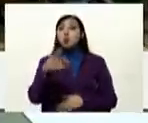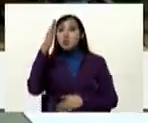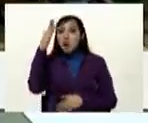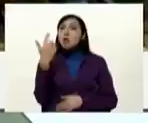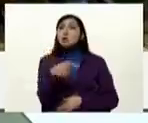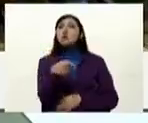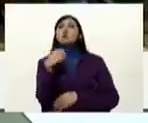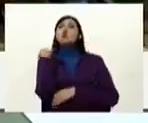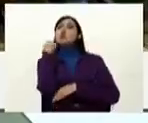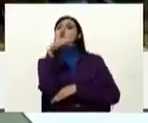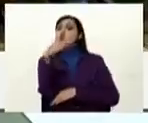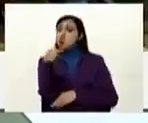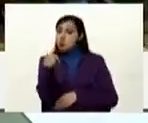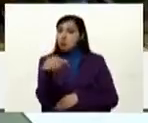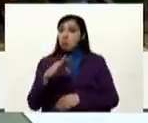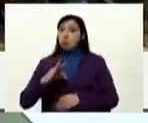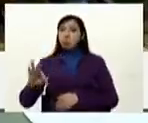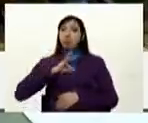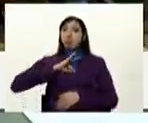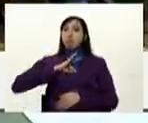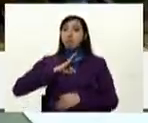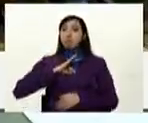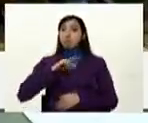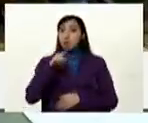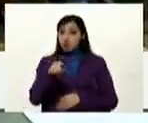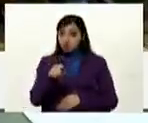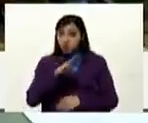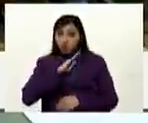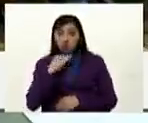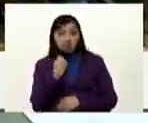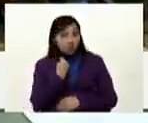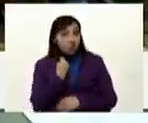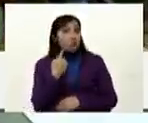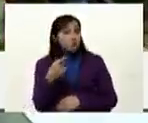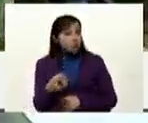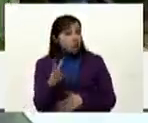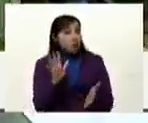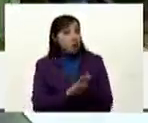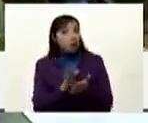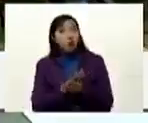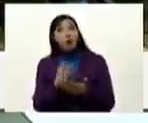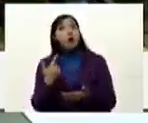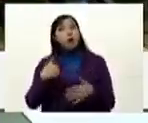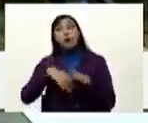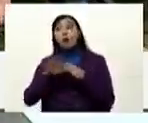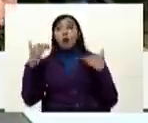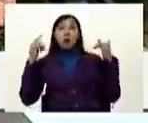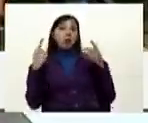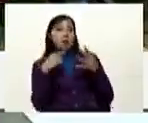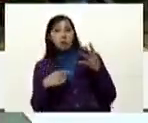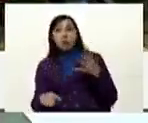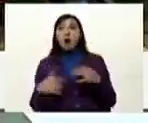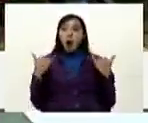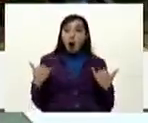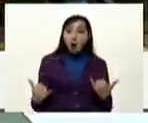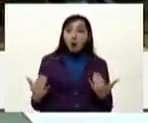relajaste y te contagiaste. Es contigo que me estás escuchando. Te relajaste. Ahora estás